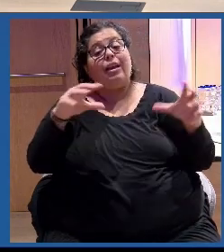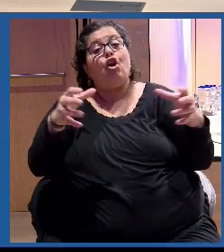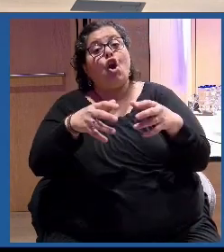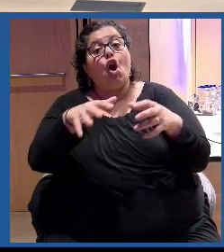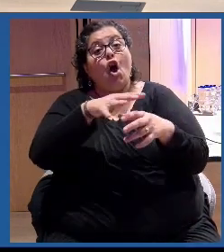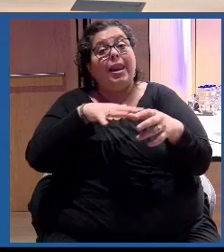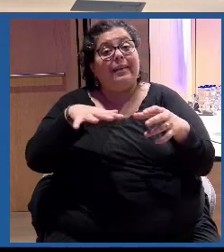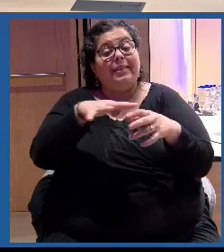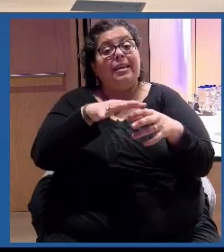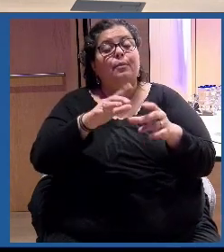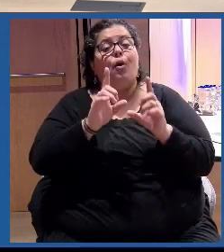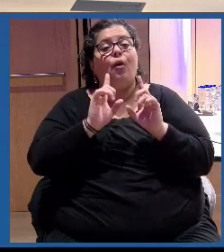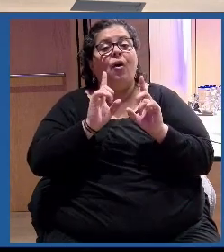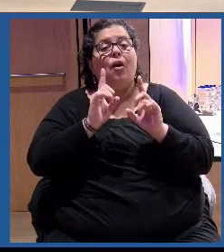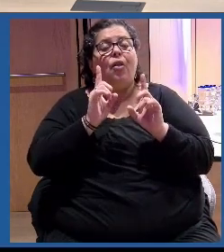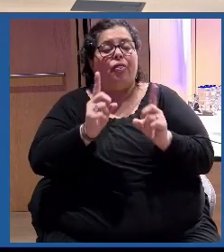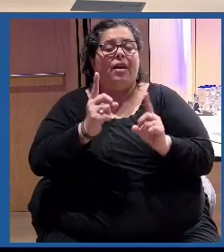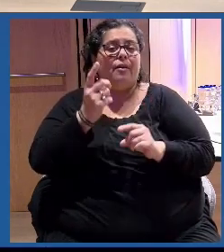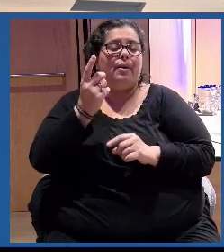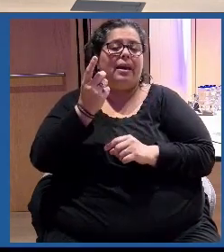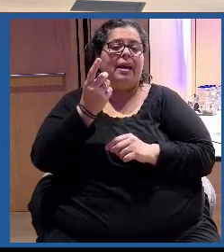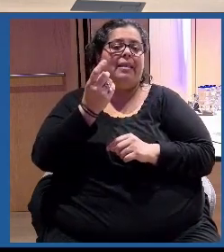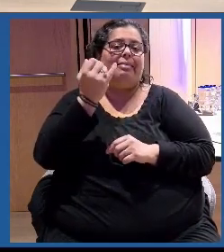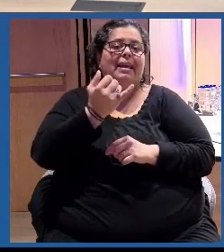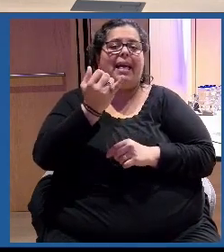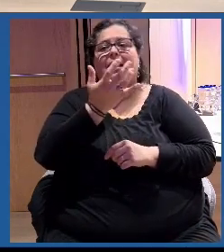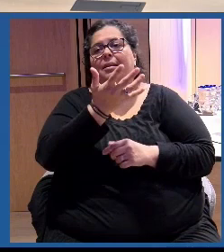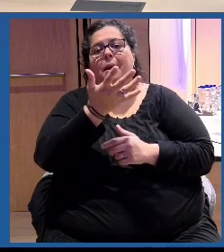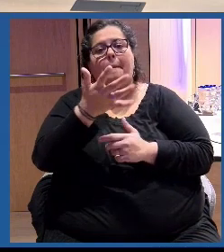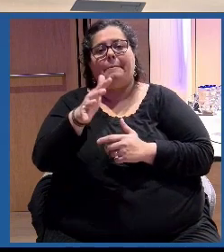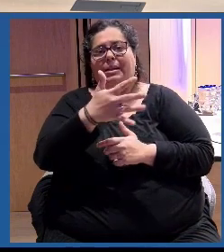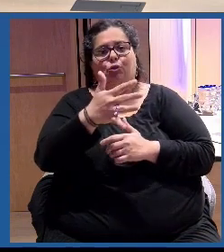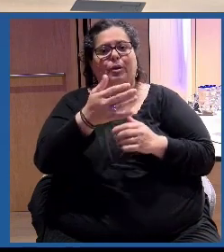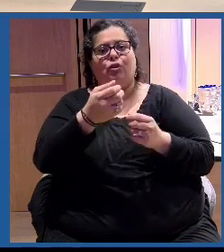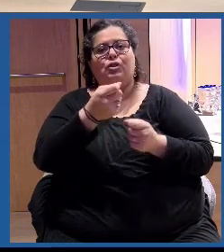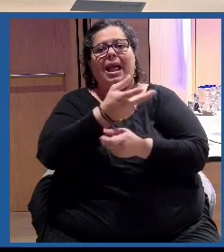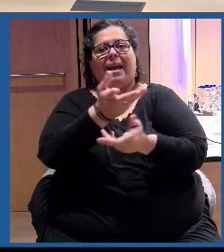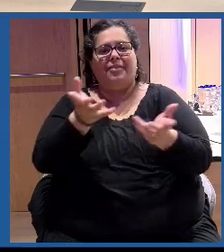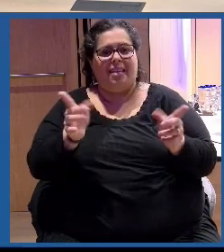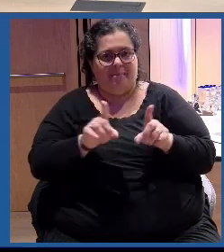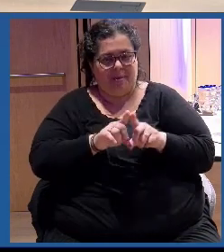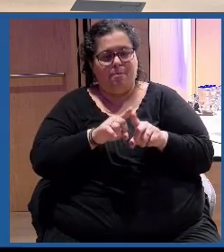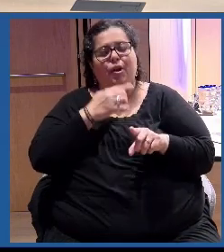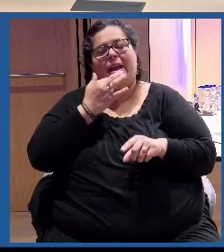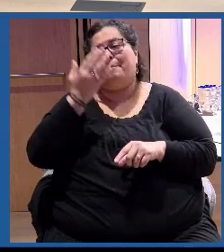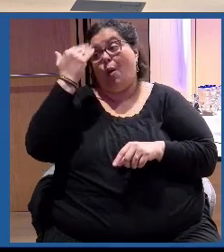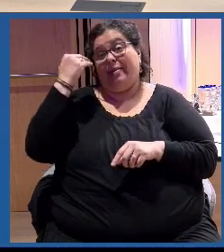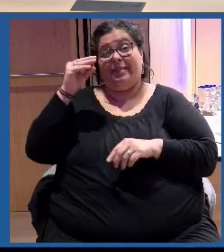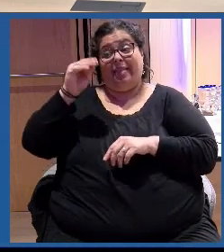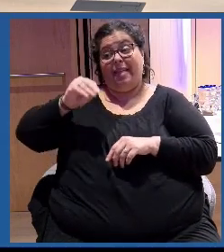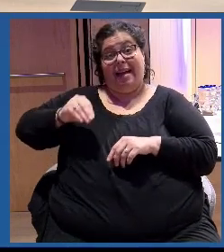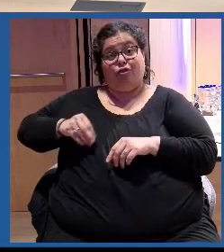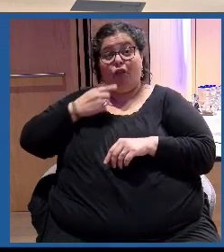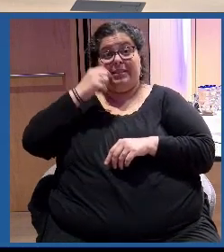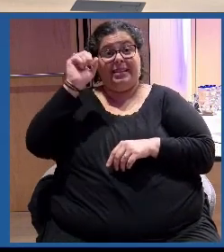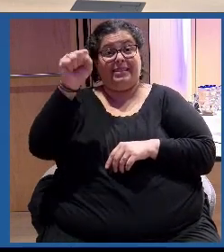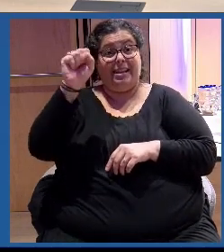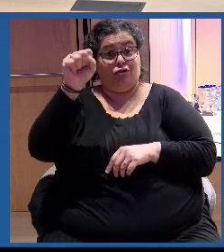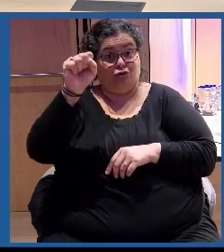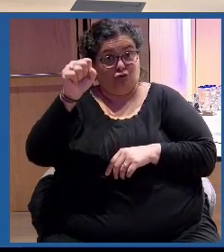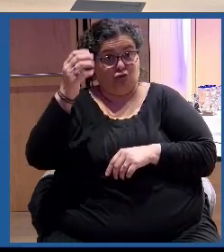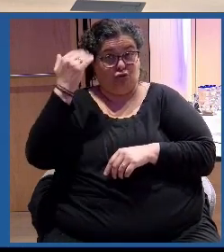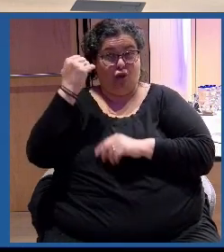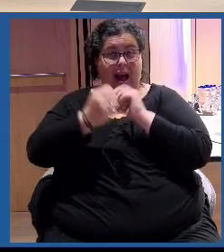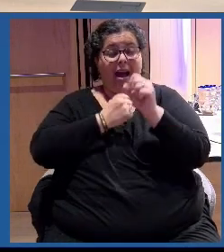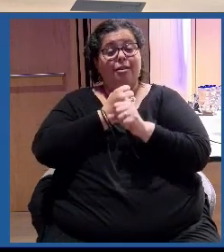su porcentaje numérico. En el caso de la población afrodescendiente, de acuerdo a datos del Censo de Población y Vivienda de